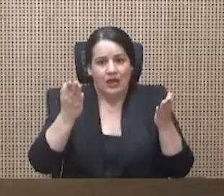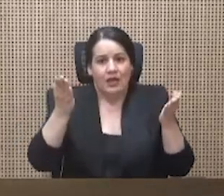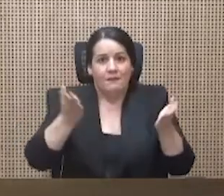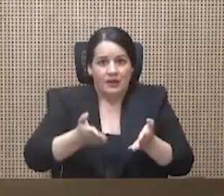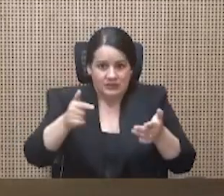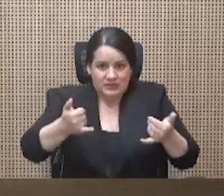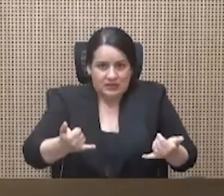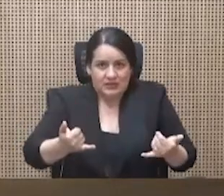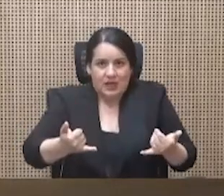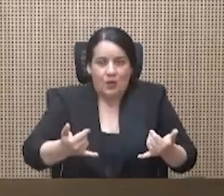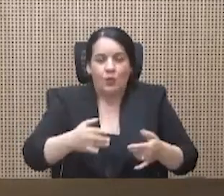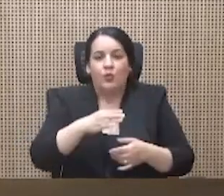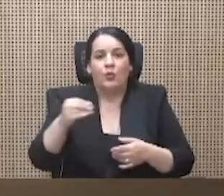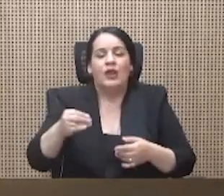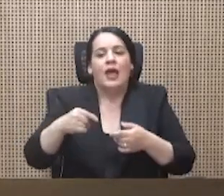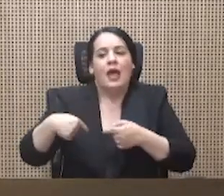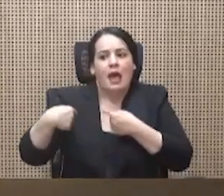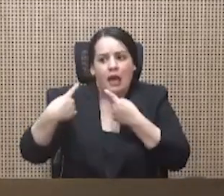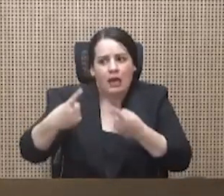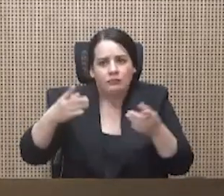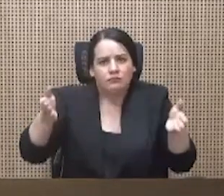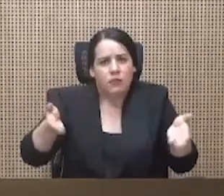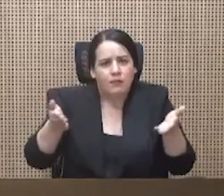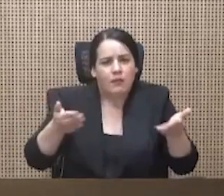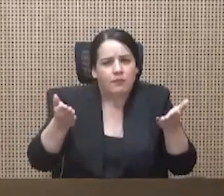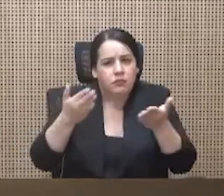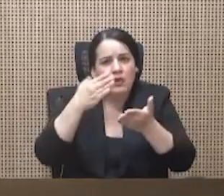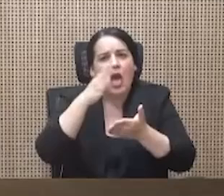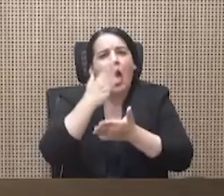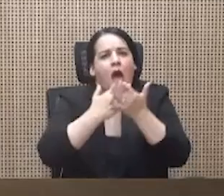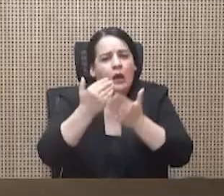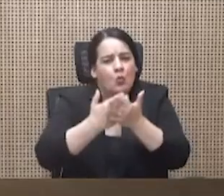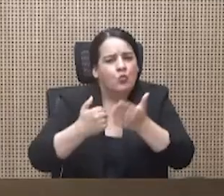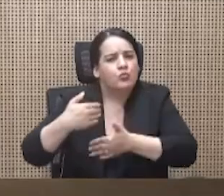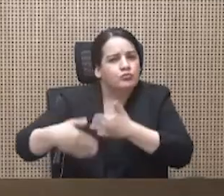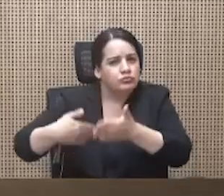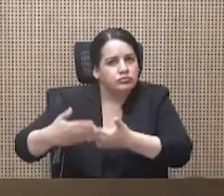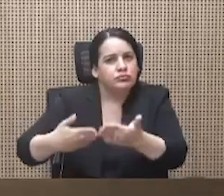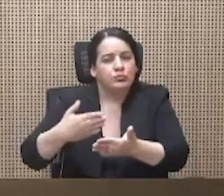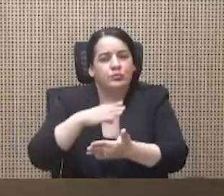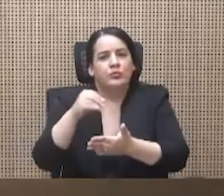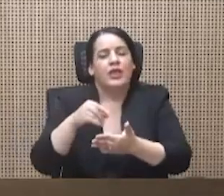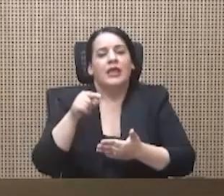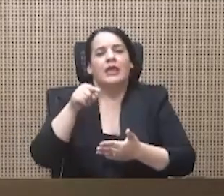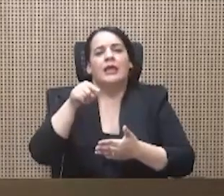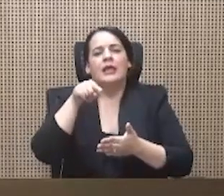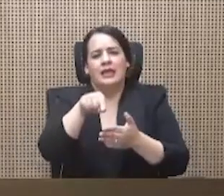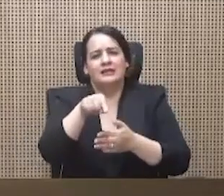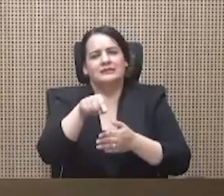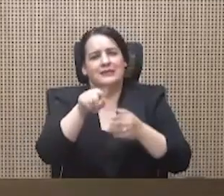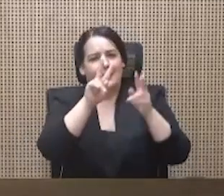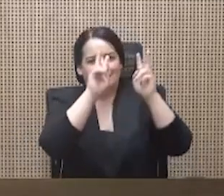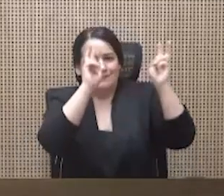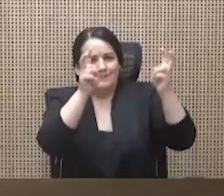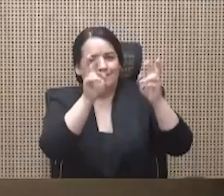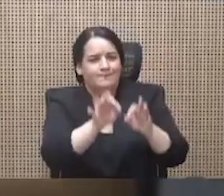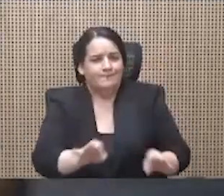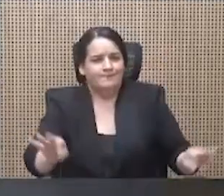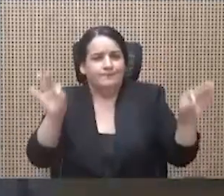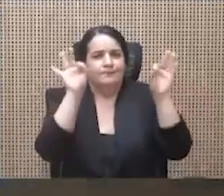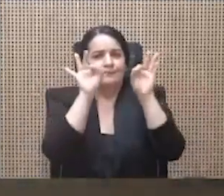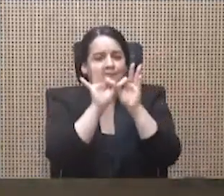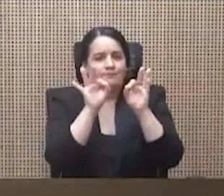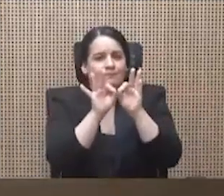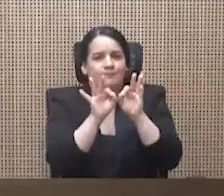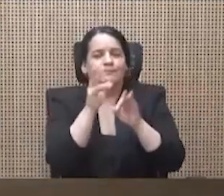venido promoviendo y están algunos en camino. En este punto siempre es de vital importancia